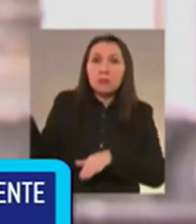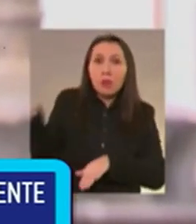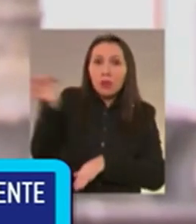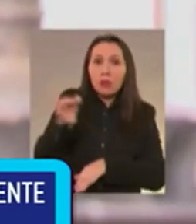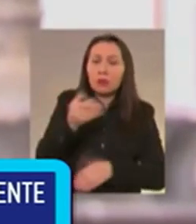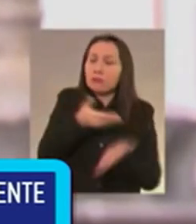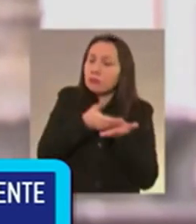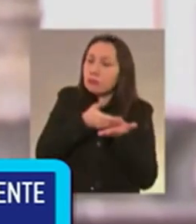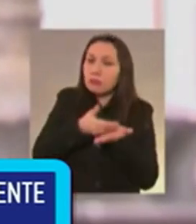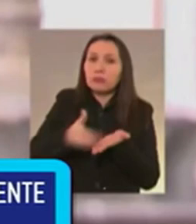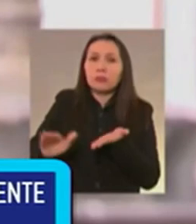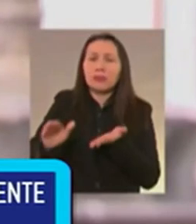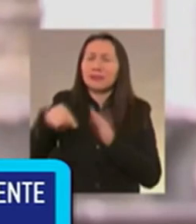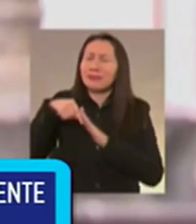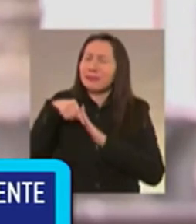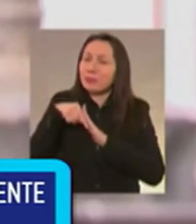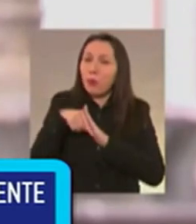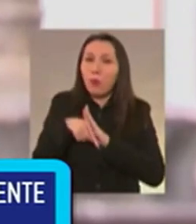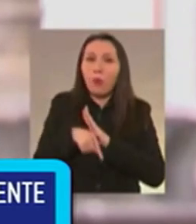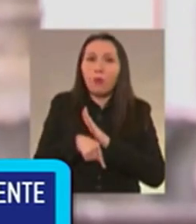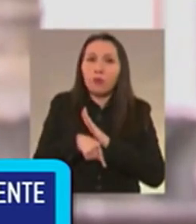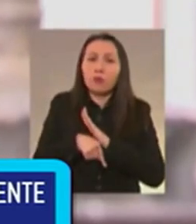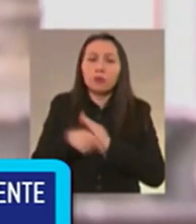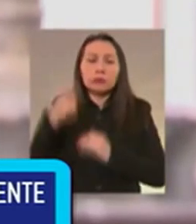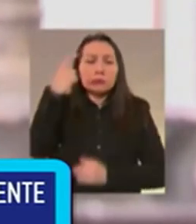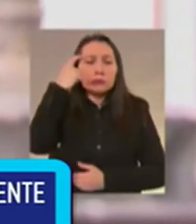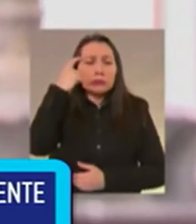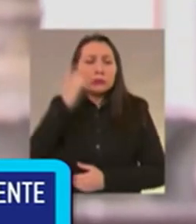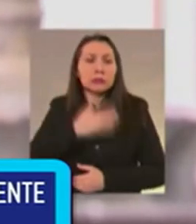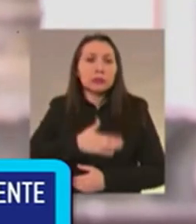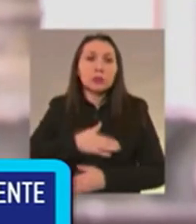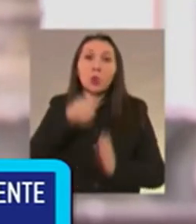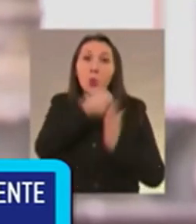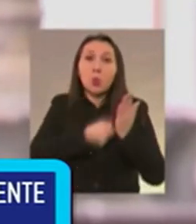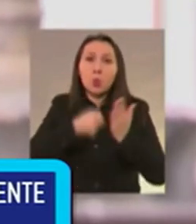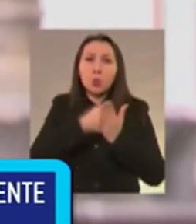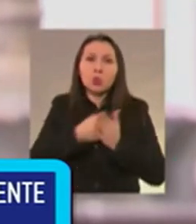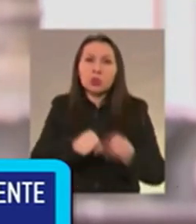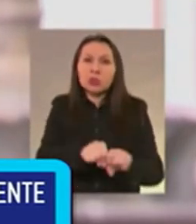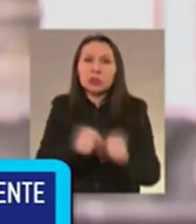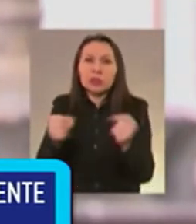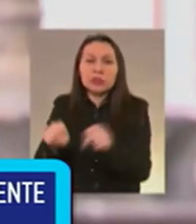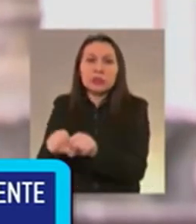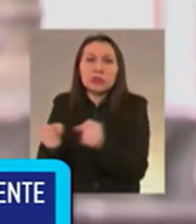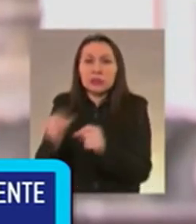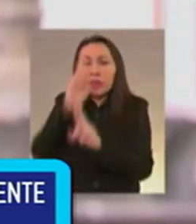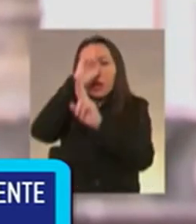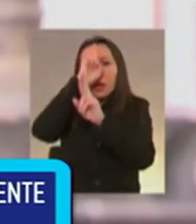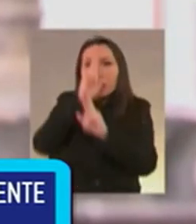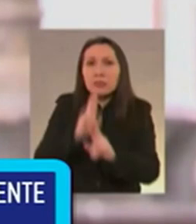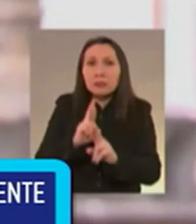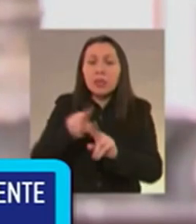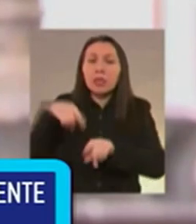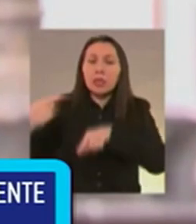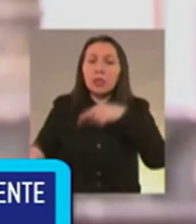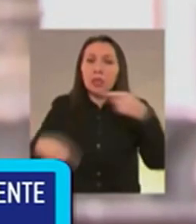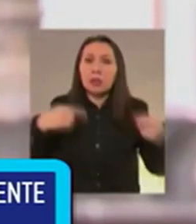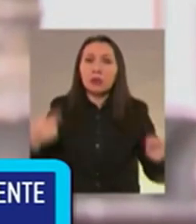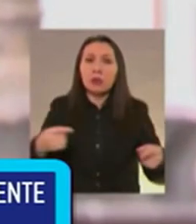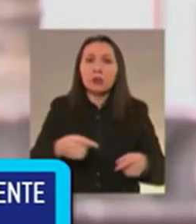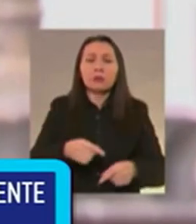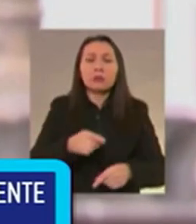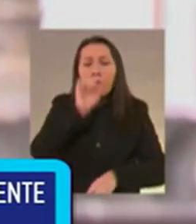rechazamos en lo más profundo de nuestras convicciones las luchas fraticidas, el respeto a lo demás, la